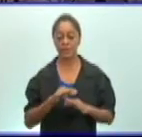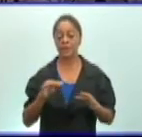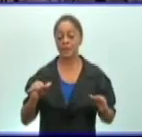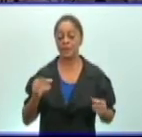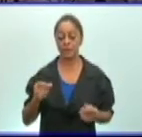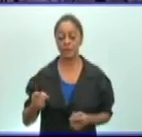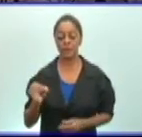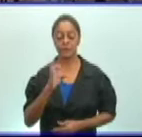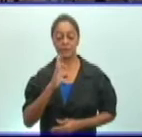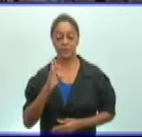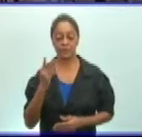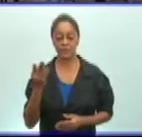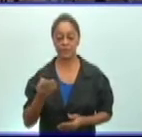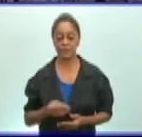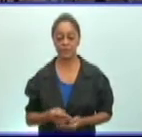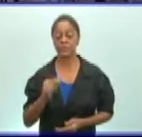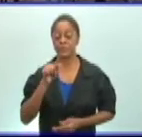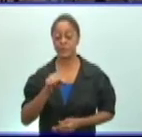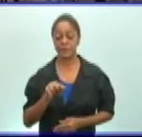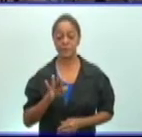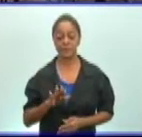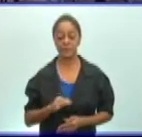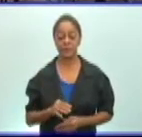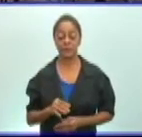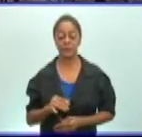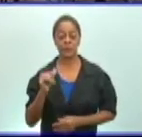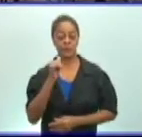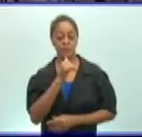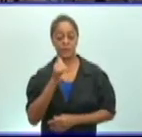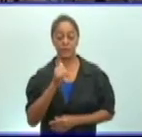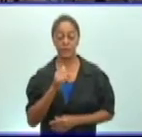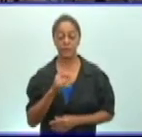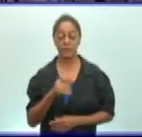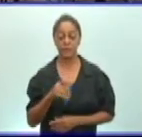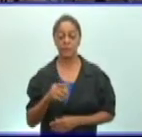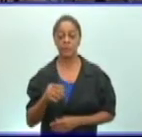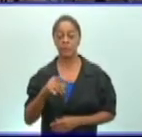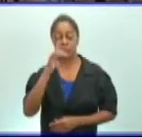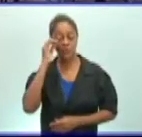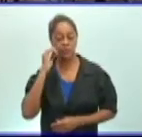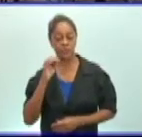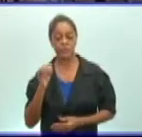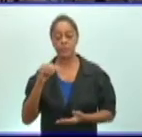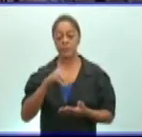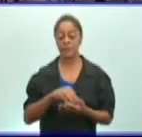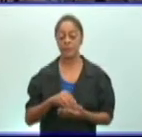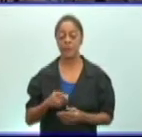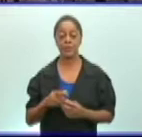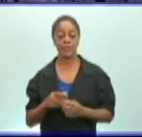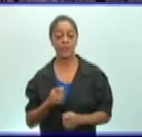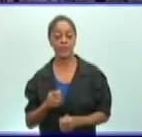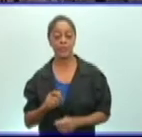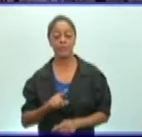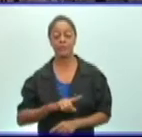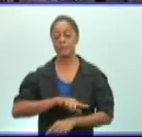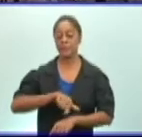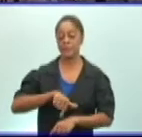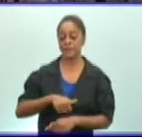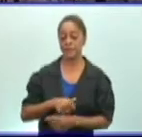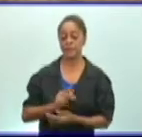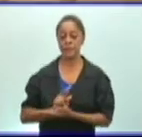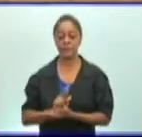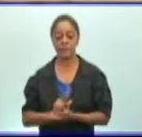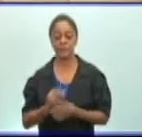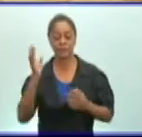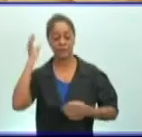la filosofía. Así que los dejo con este video porque sí, ya nos estamos montando en la máquina del tiempo para viajar hacia